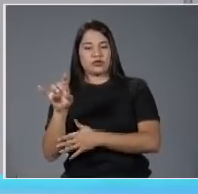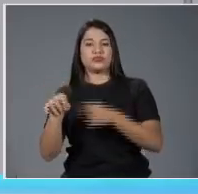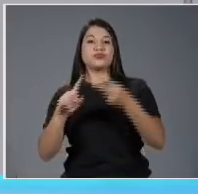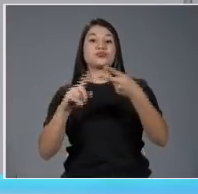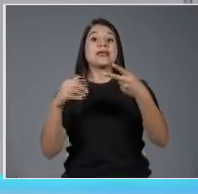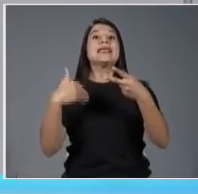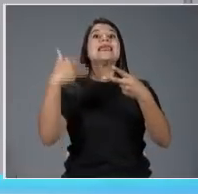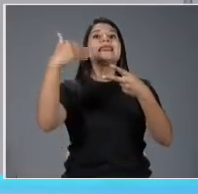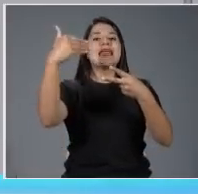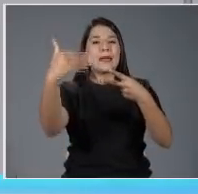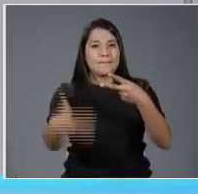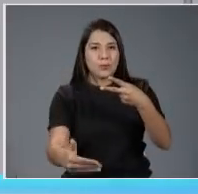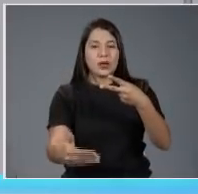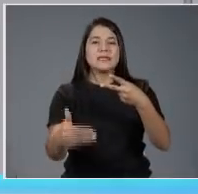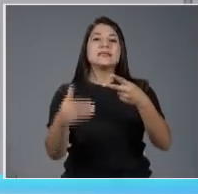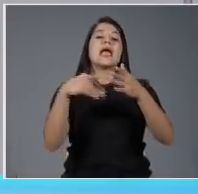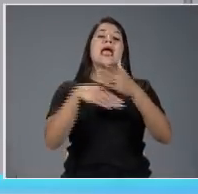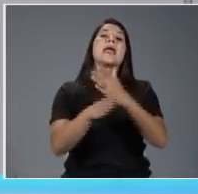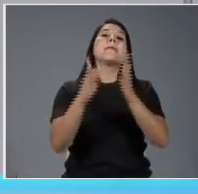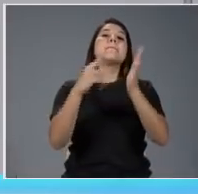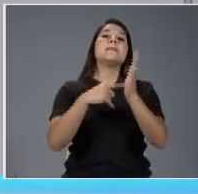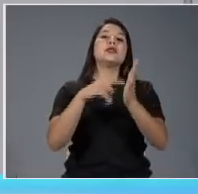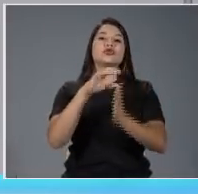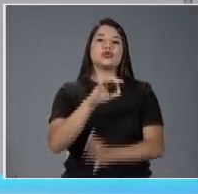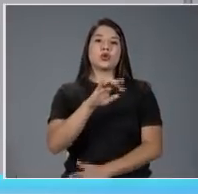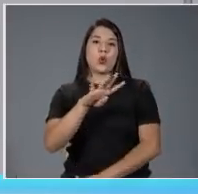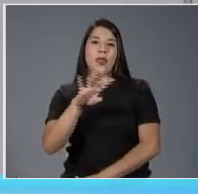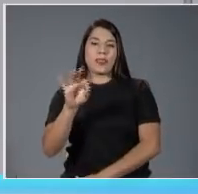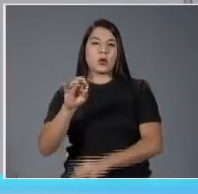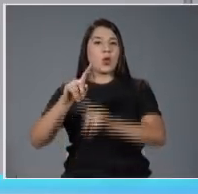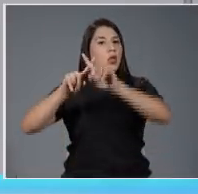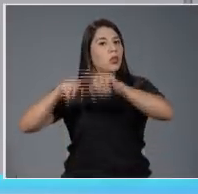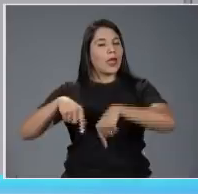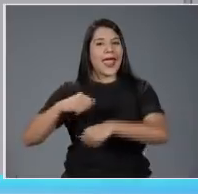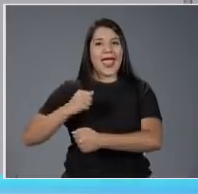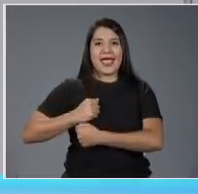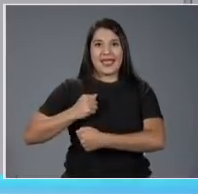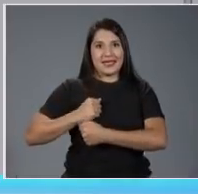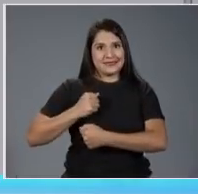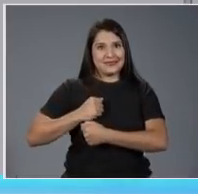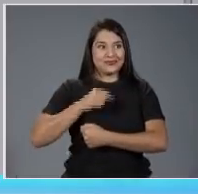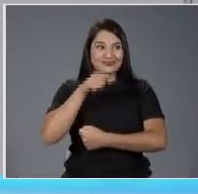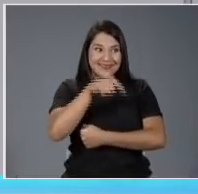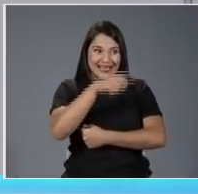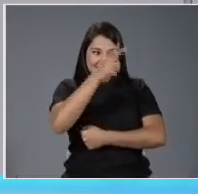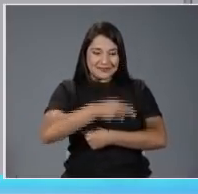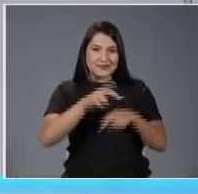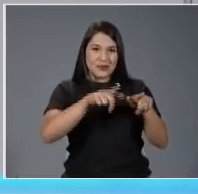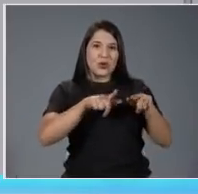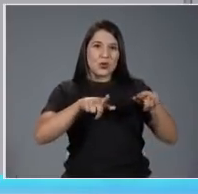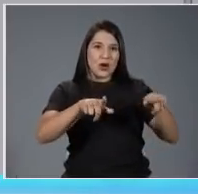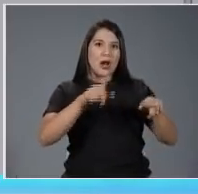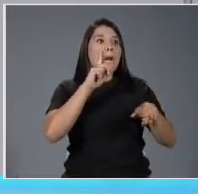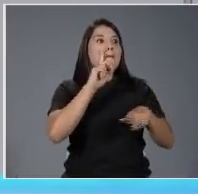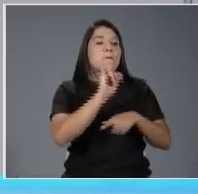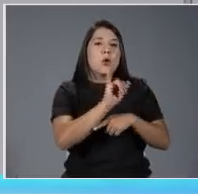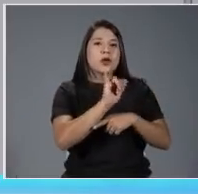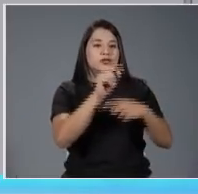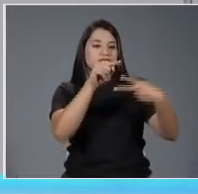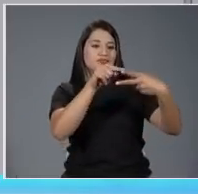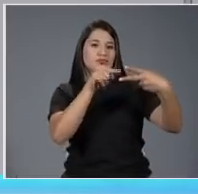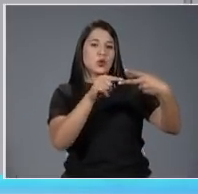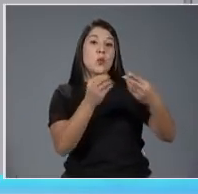ejército propiamente de nuestra Constitución en el año 49. Entonces es muy simbólico estos dos